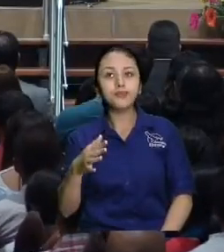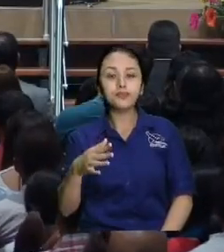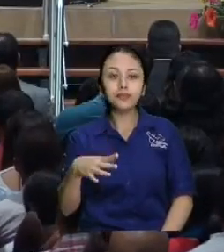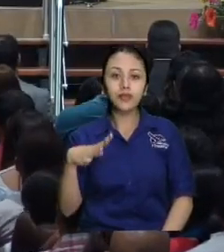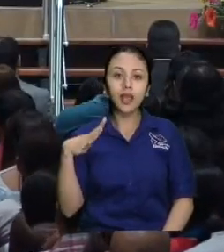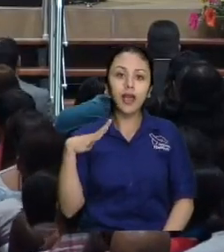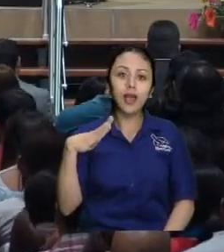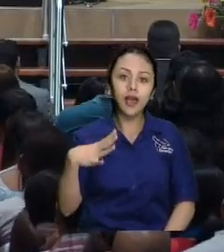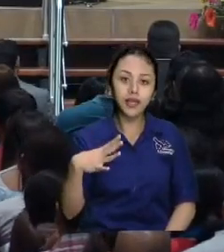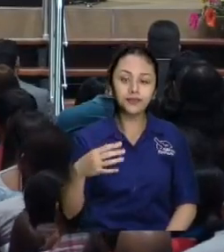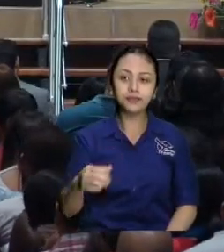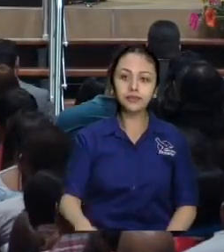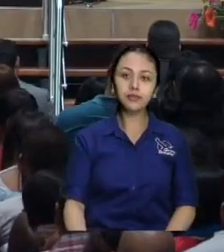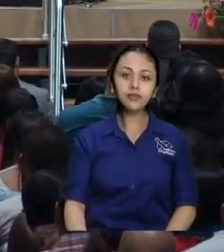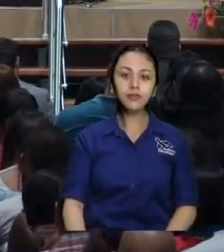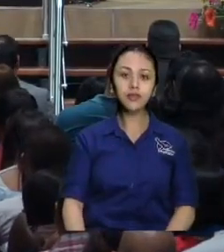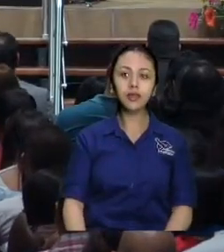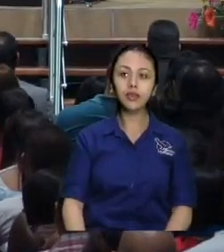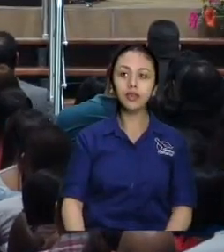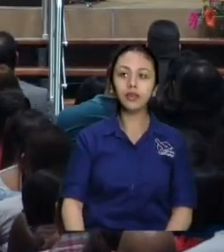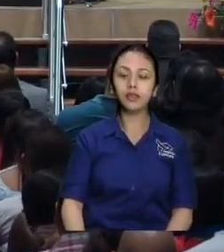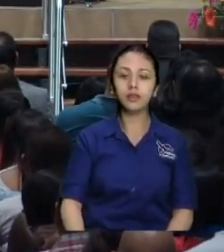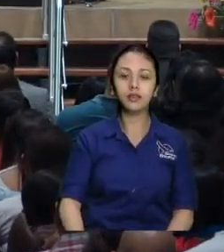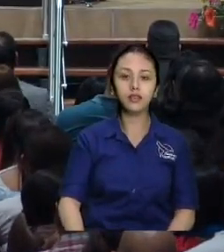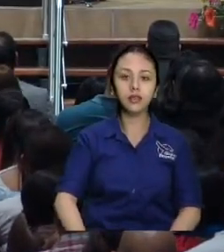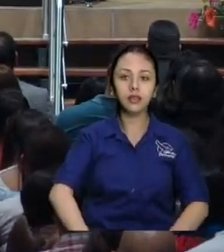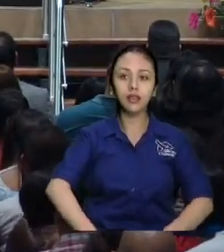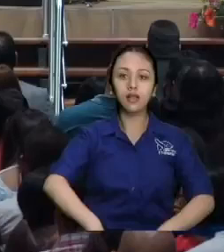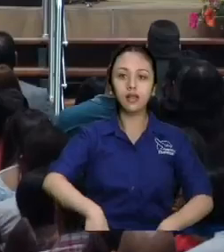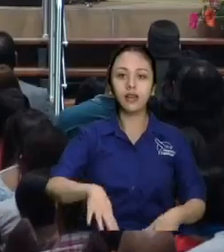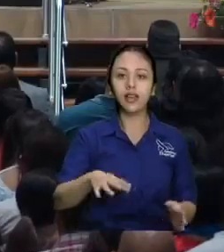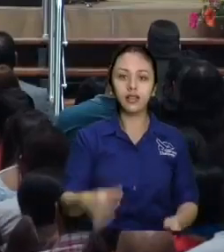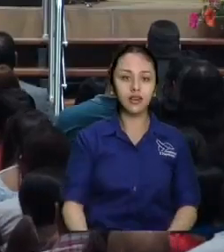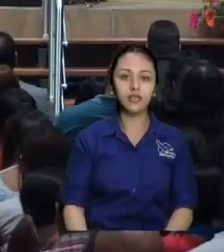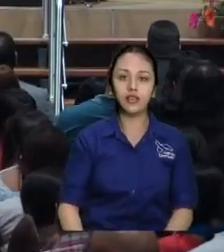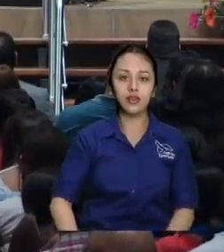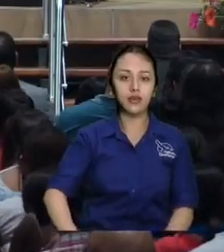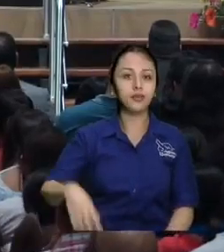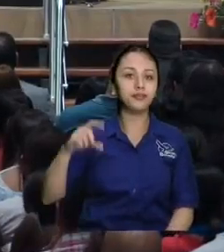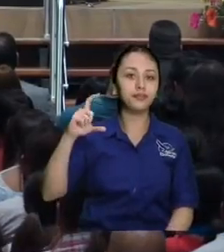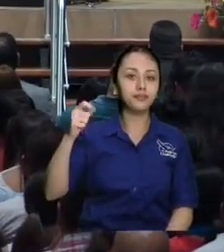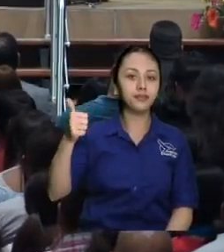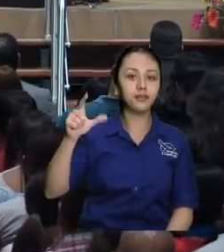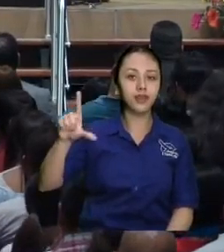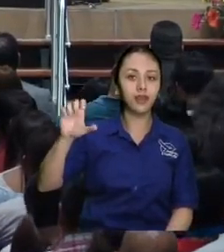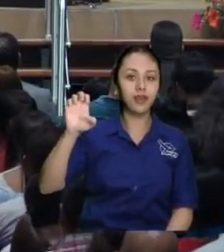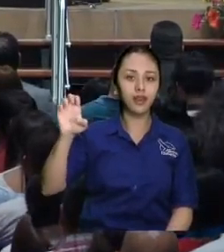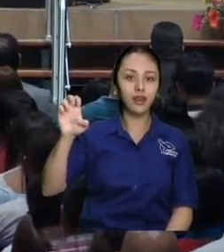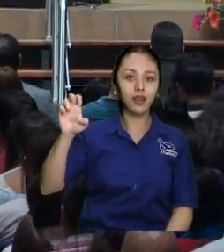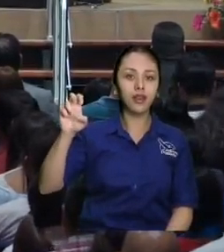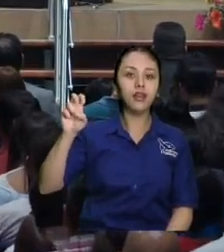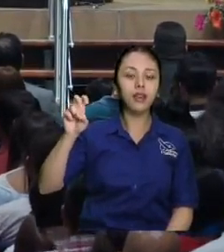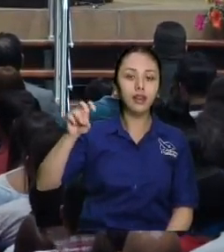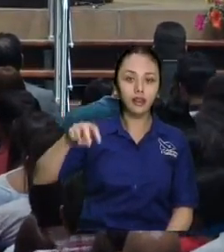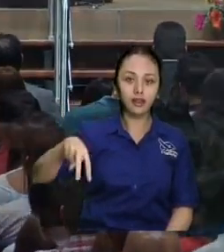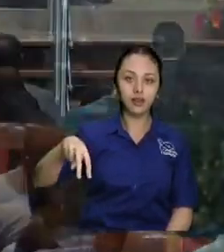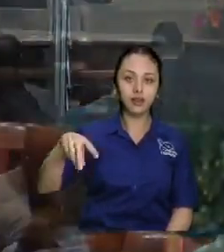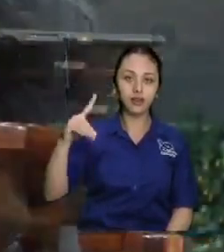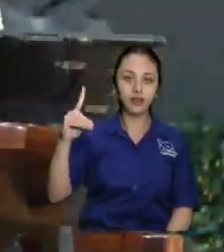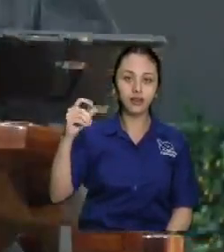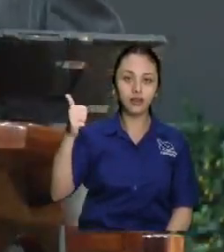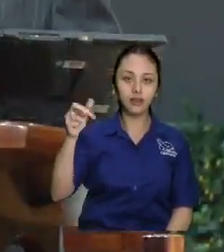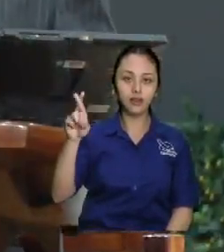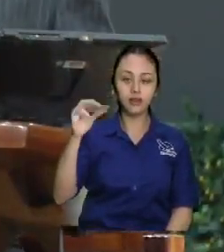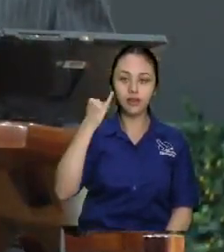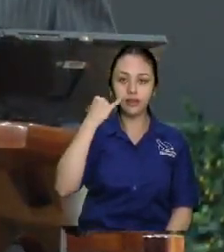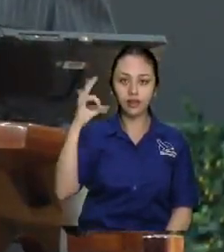la humanidad, quizá unos 100 calendarios, ¿verdad? Los romanos tenían su calendario, los judíos tenían su calendario, los